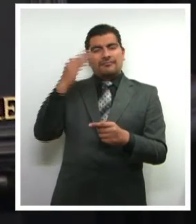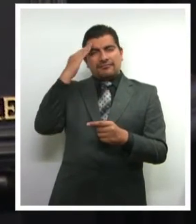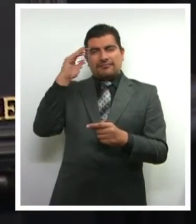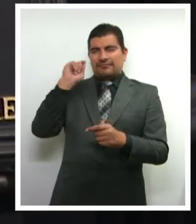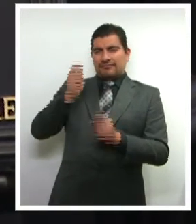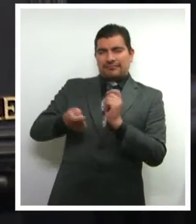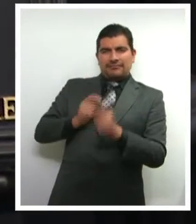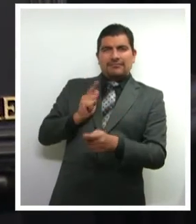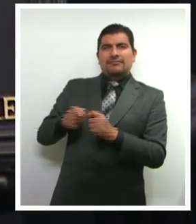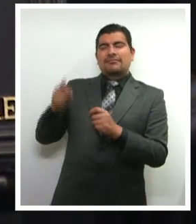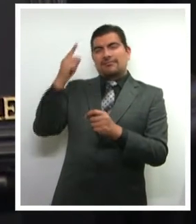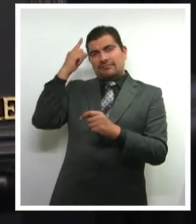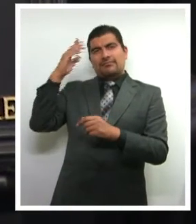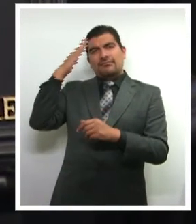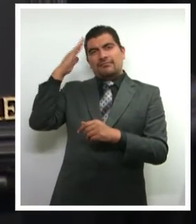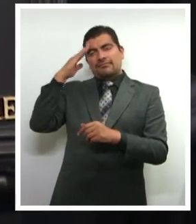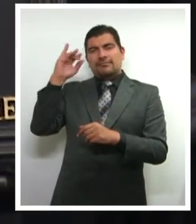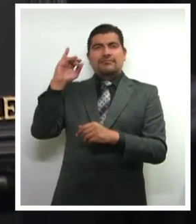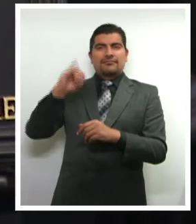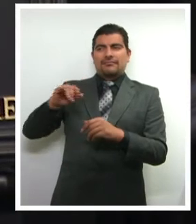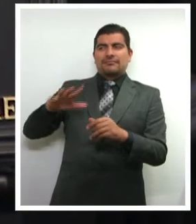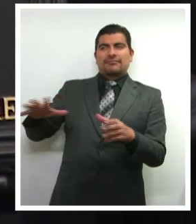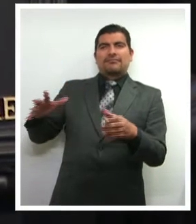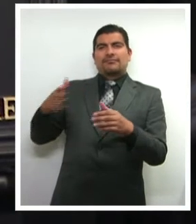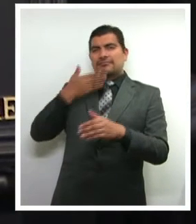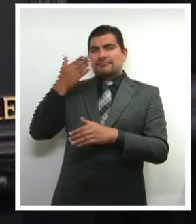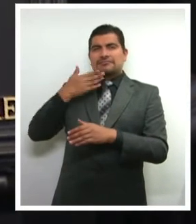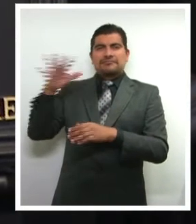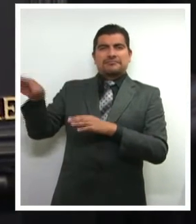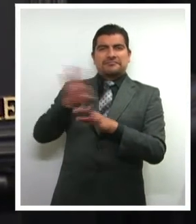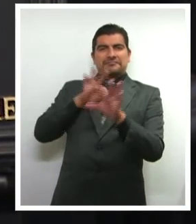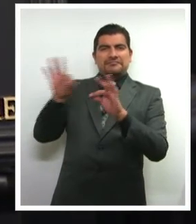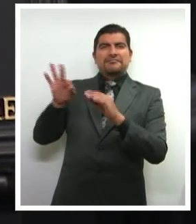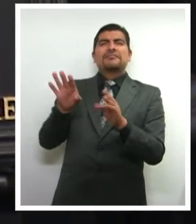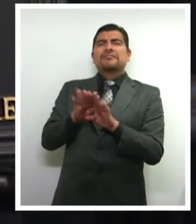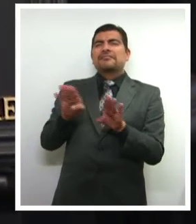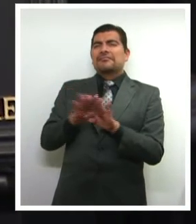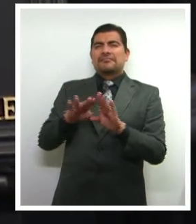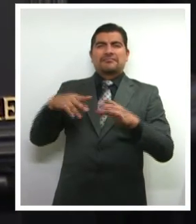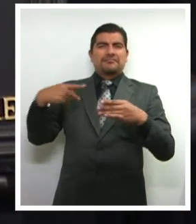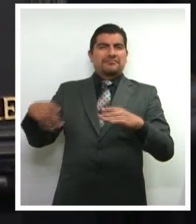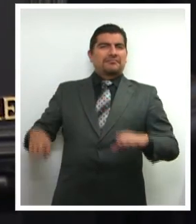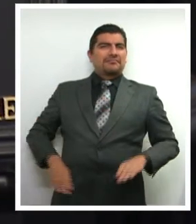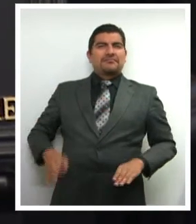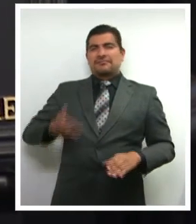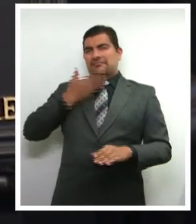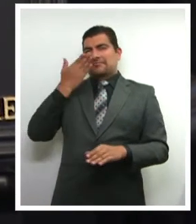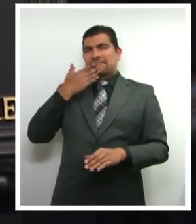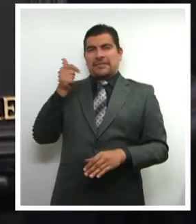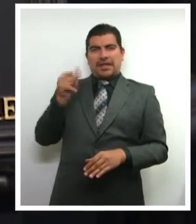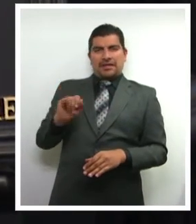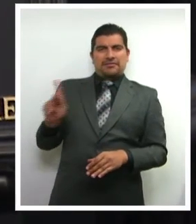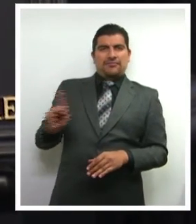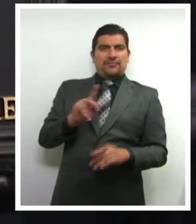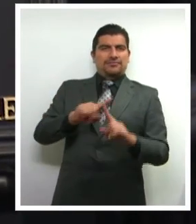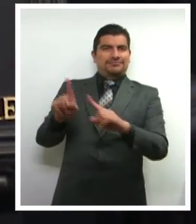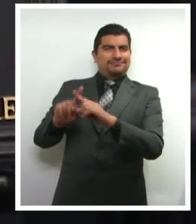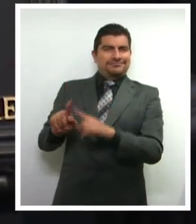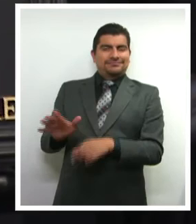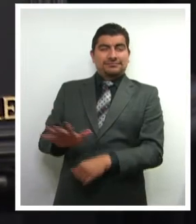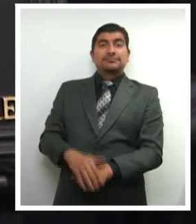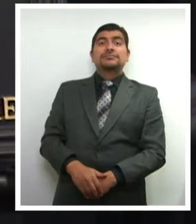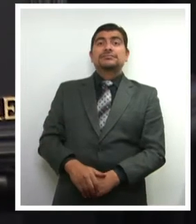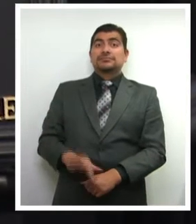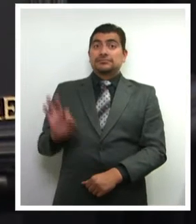figura de las autoridades tradicionales que se elijan mediante el sistema de usos y costumbres, cuando